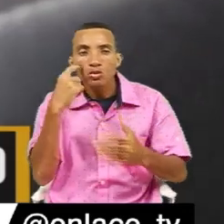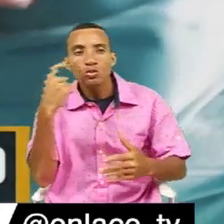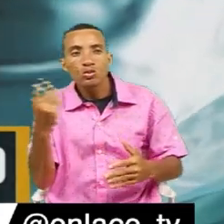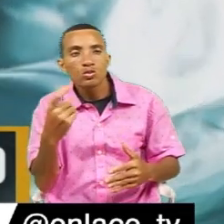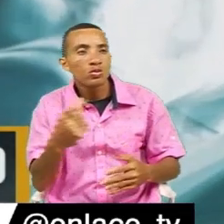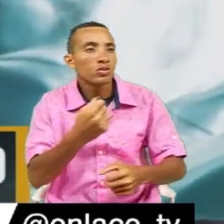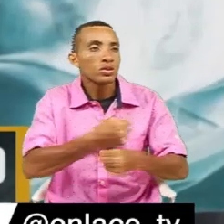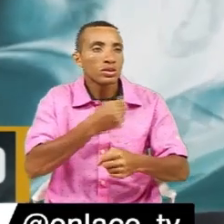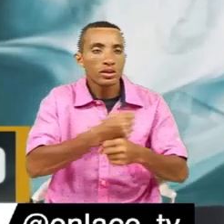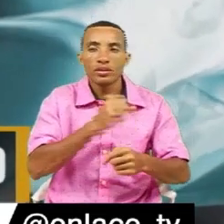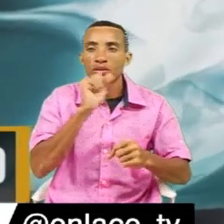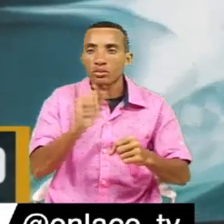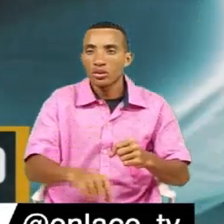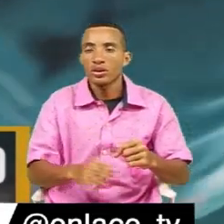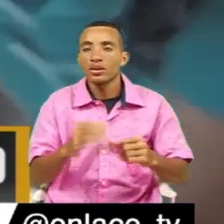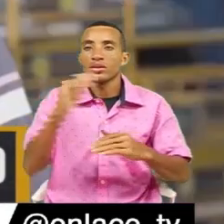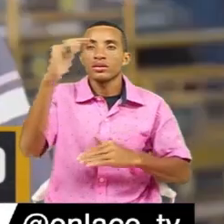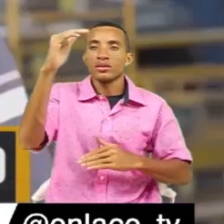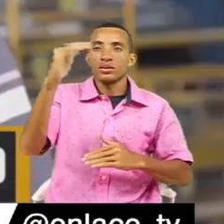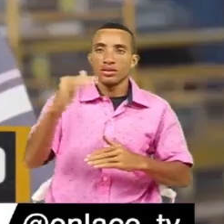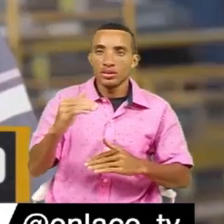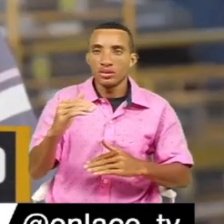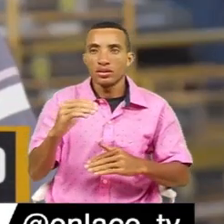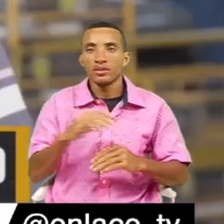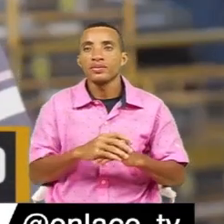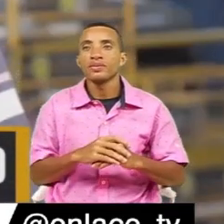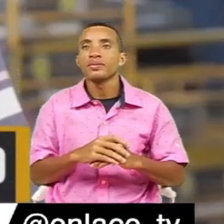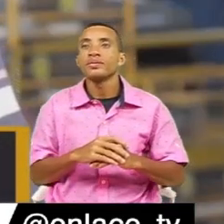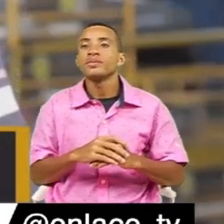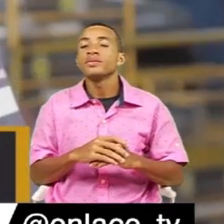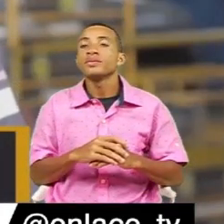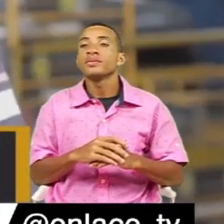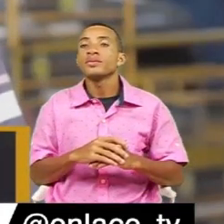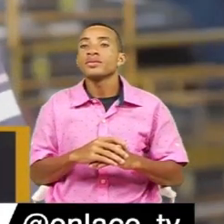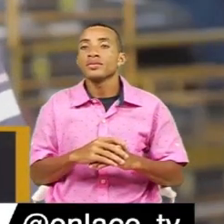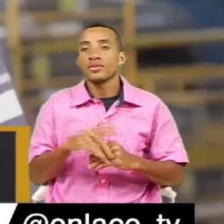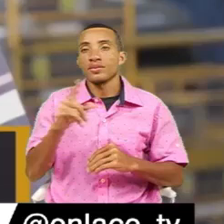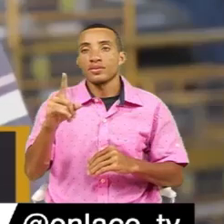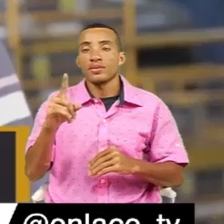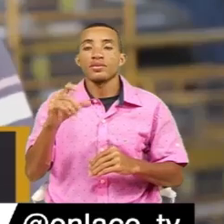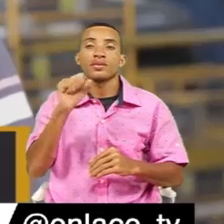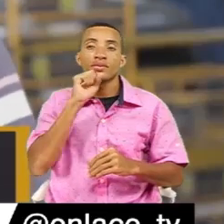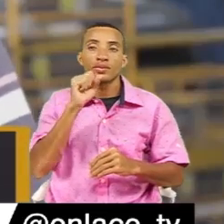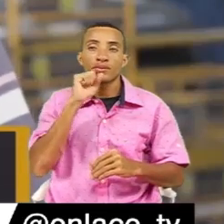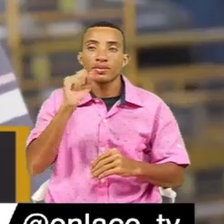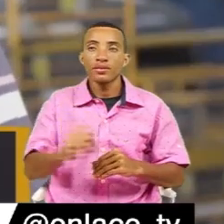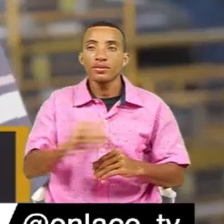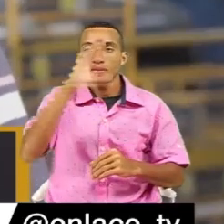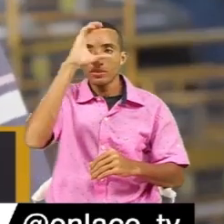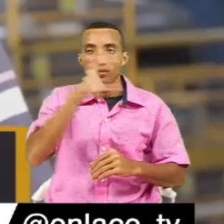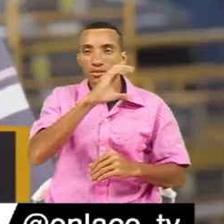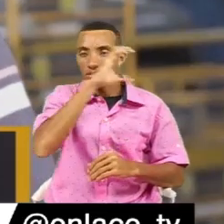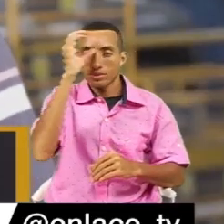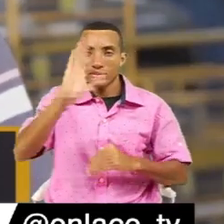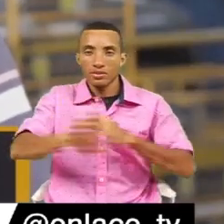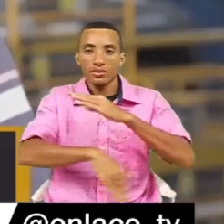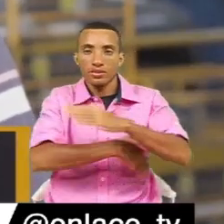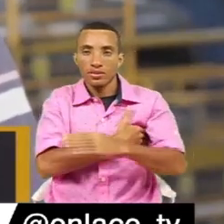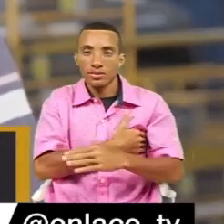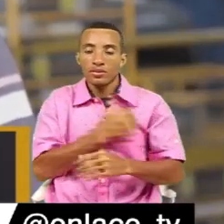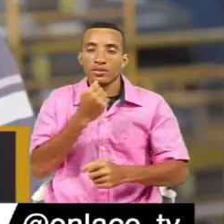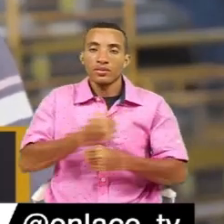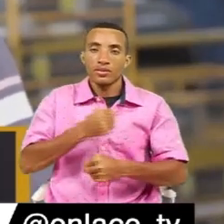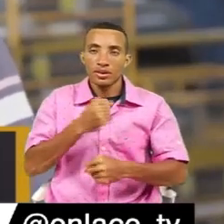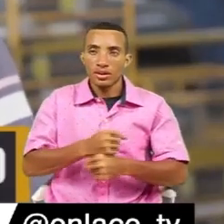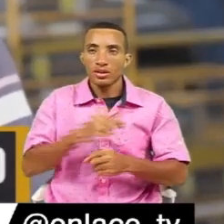costos de operación. Amigo empresario, Barranca Bermeja es bendecida a través de CAFABA y del Ministerio de Trabajo con este